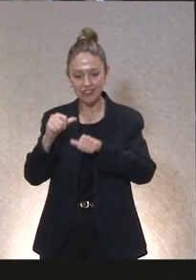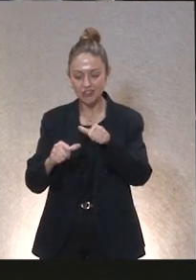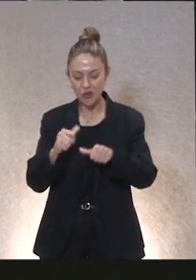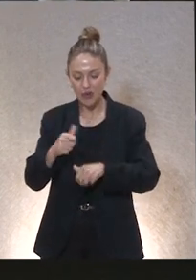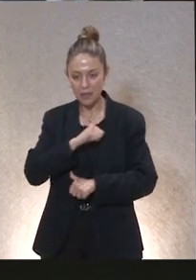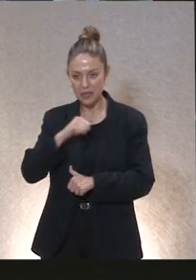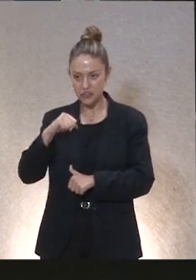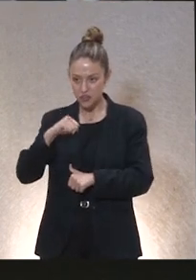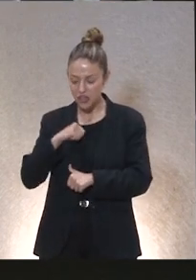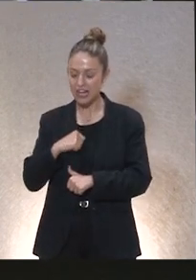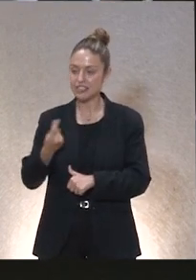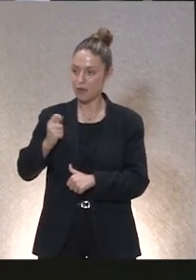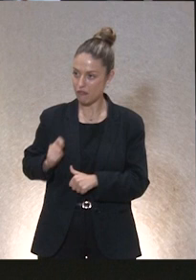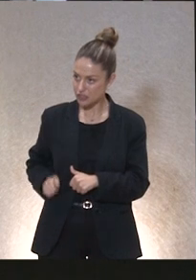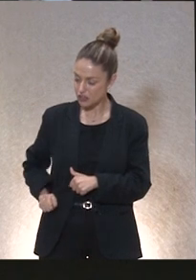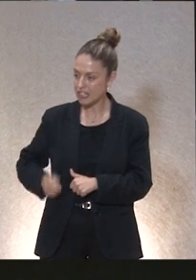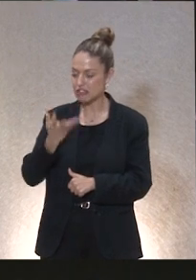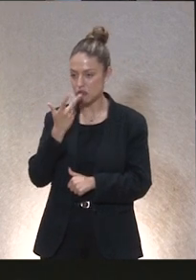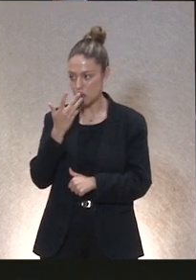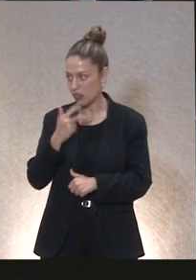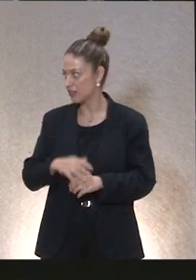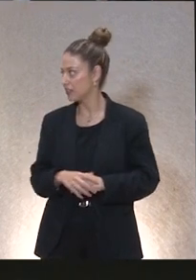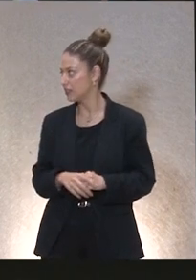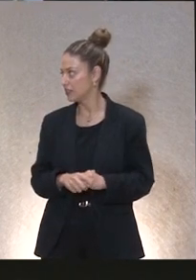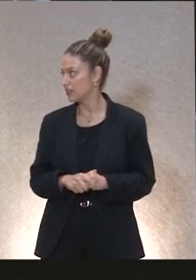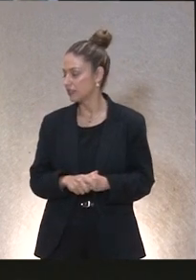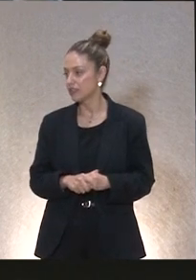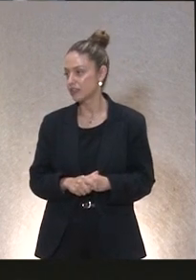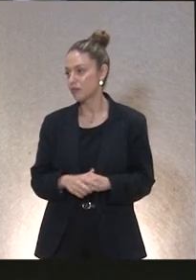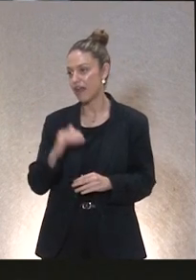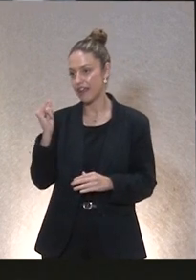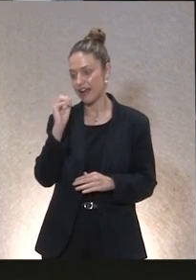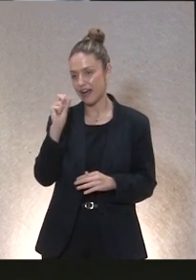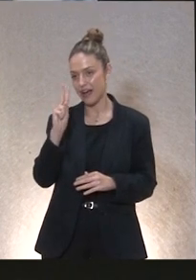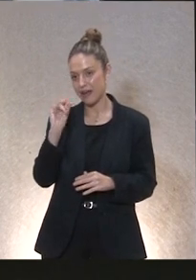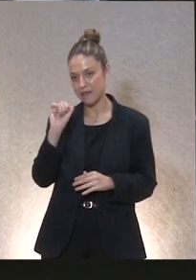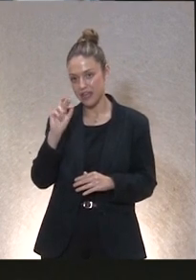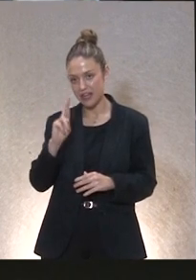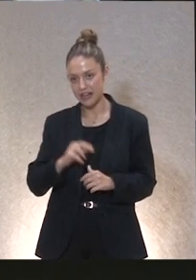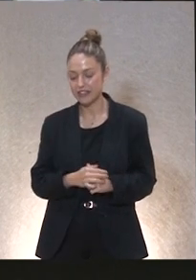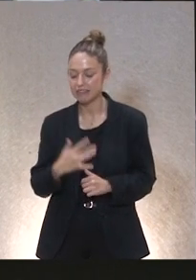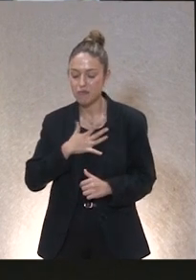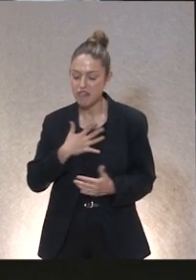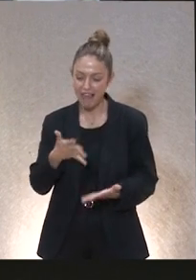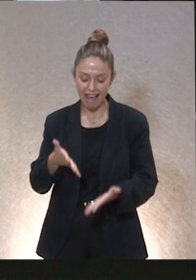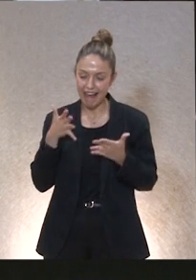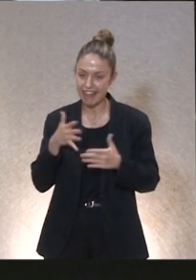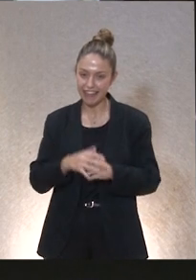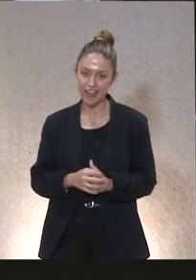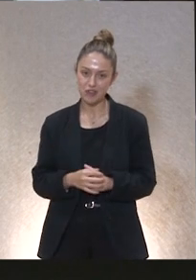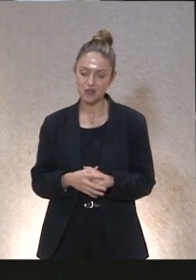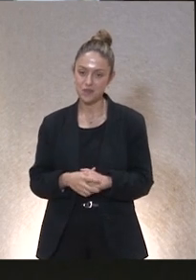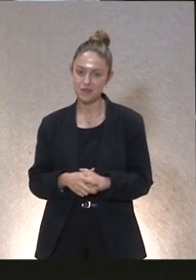personales y profesionales como como la de Xavier nos parece estamos encantados de poder hacerlo